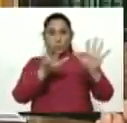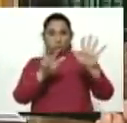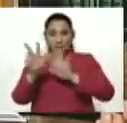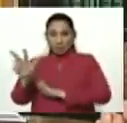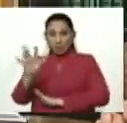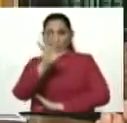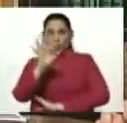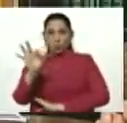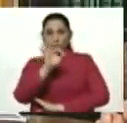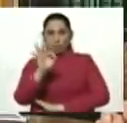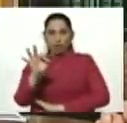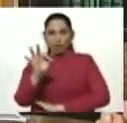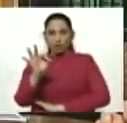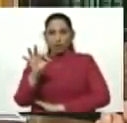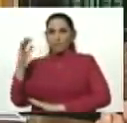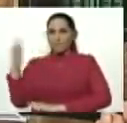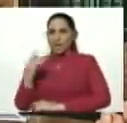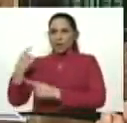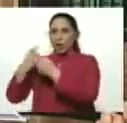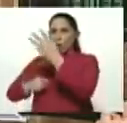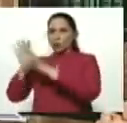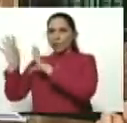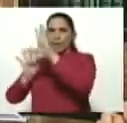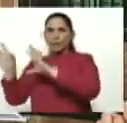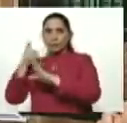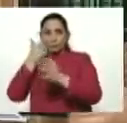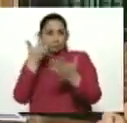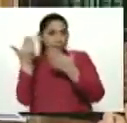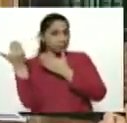83% es importado. Aquí está, pues,